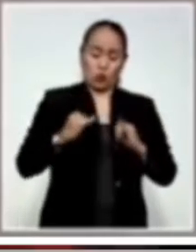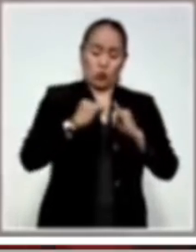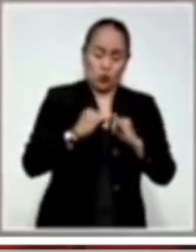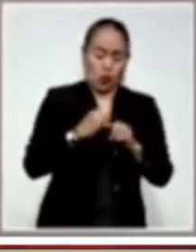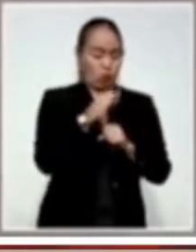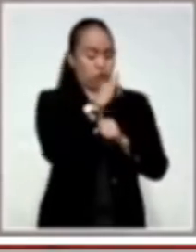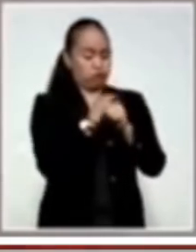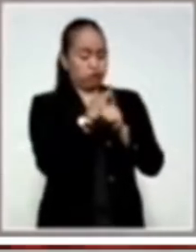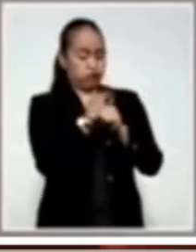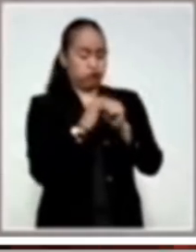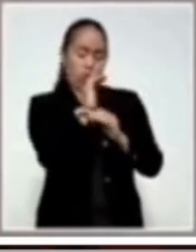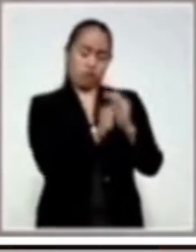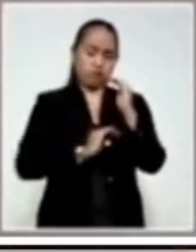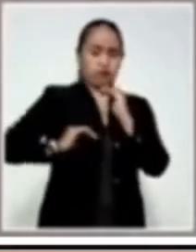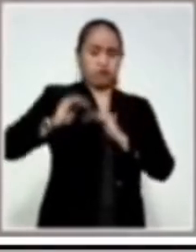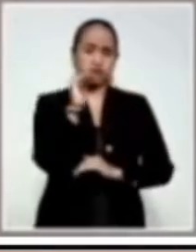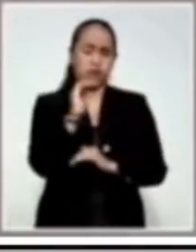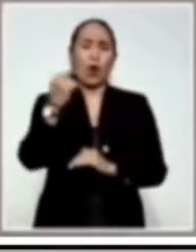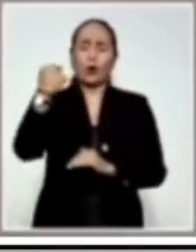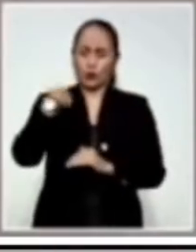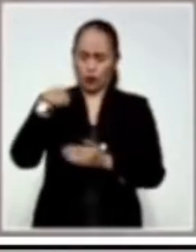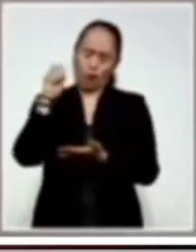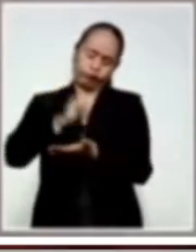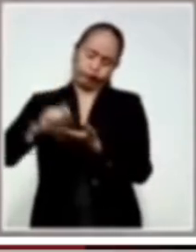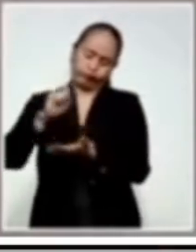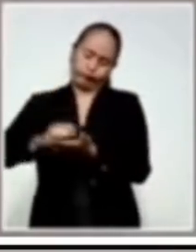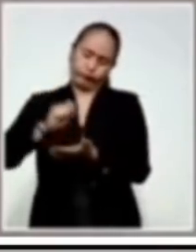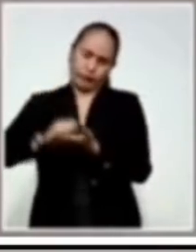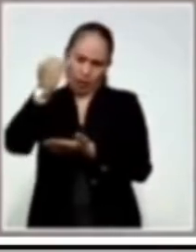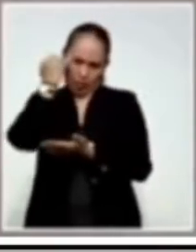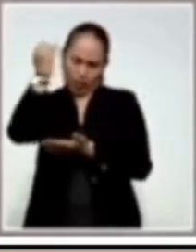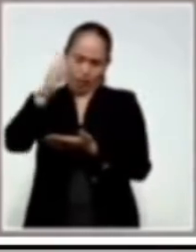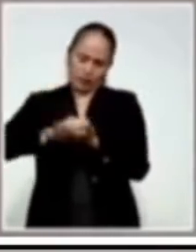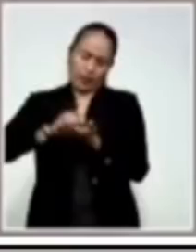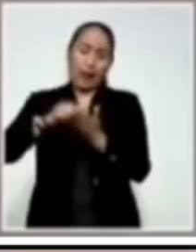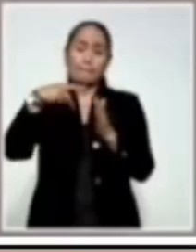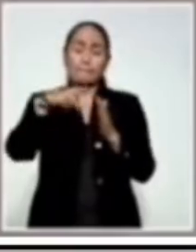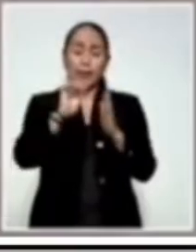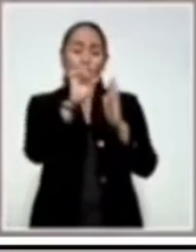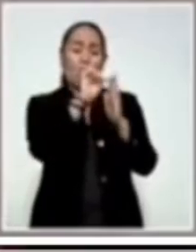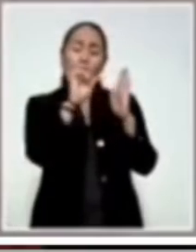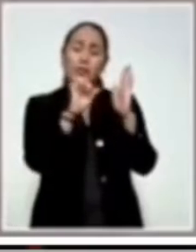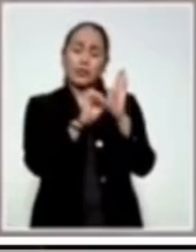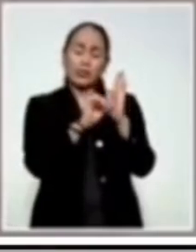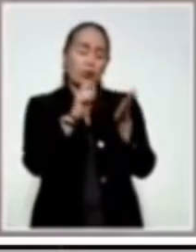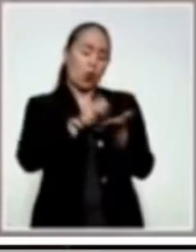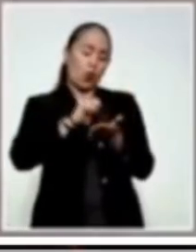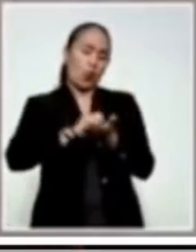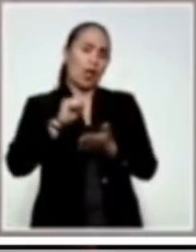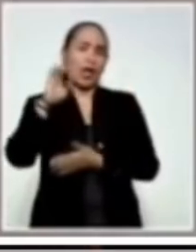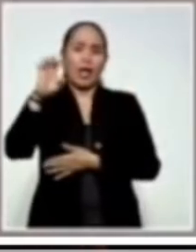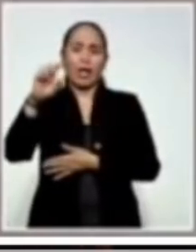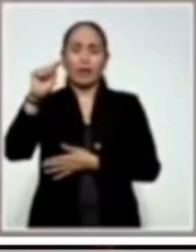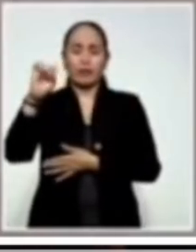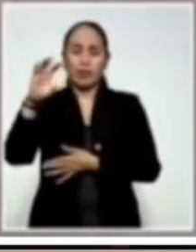prestigiado, es decir, yo escribo como académico, y en ese artículo no estoy siendo ético, estoy